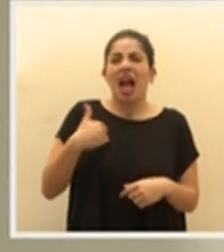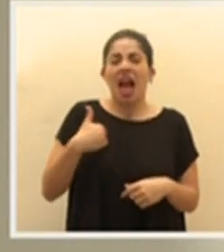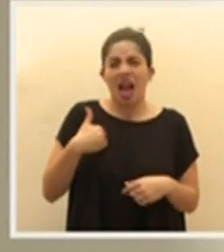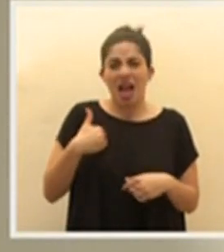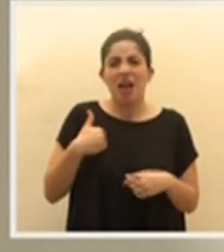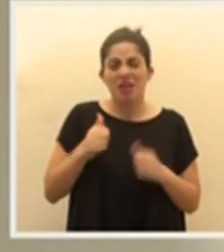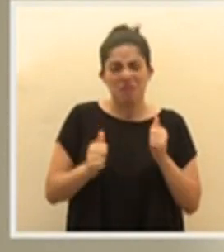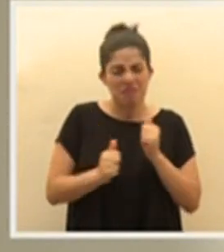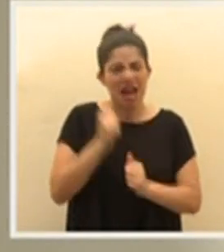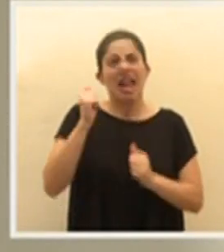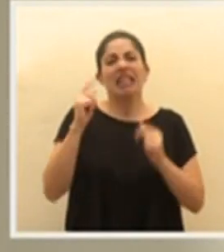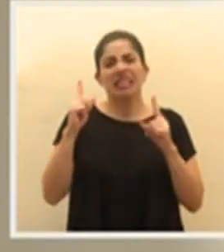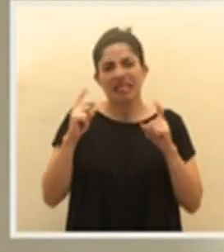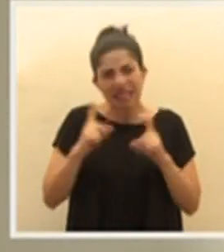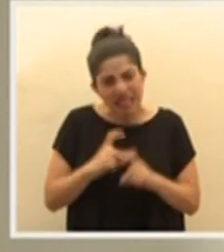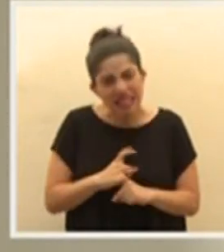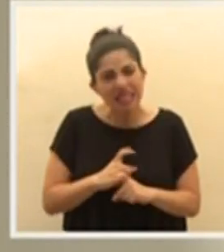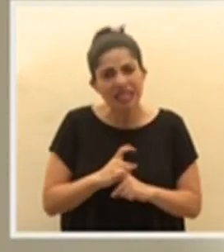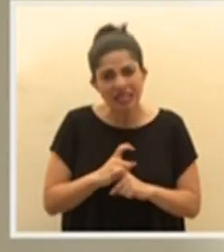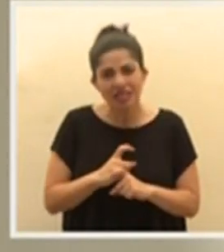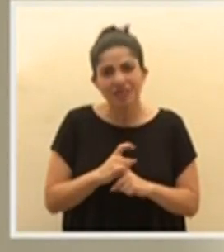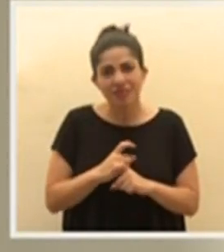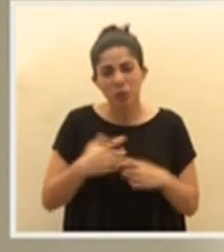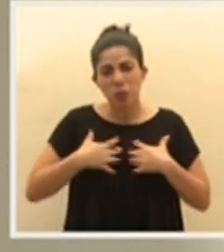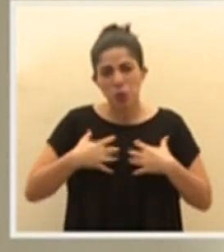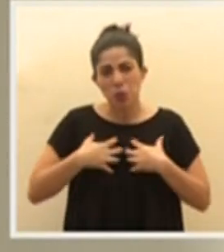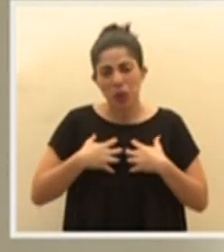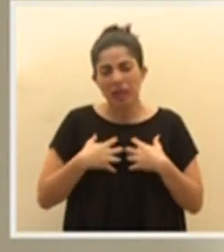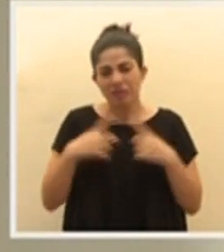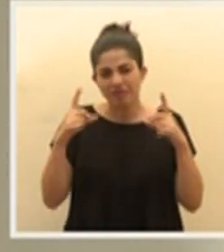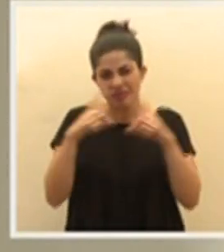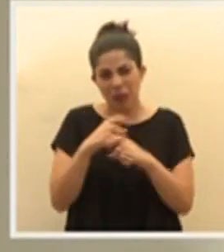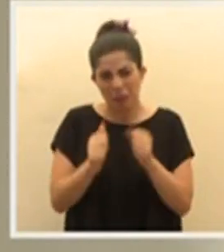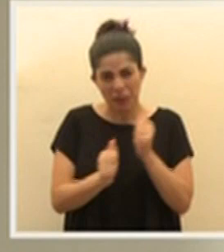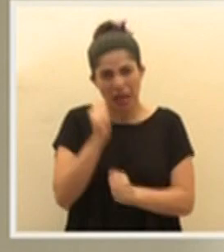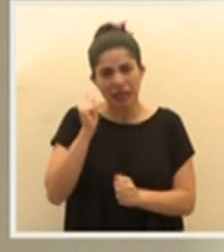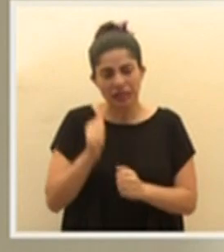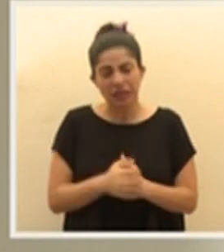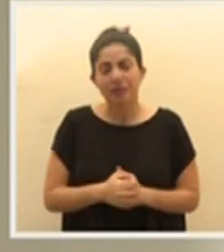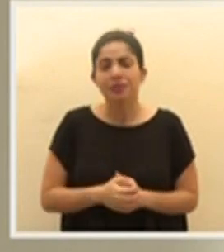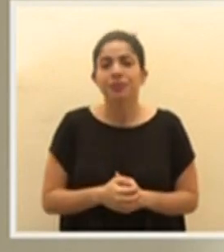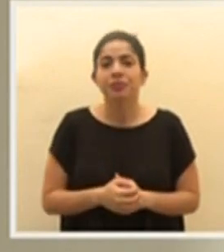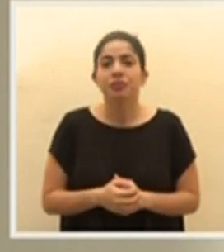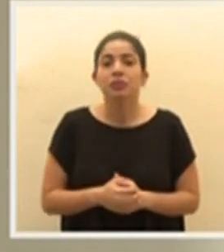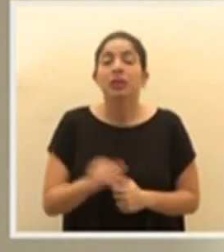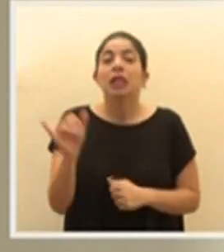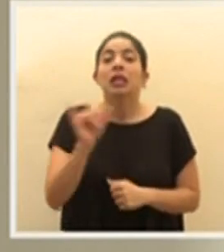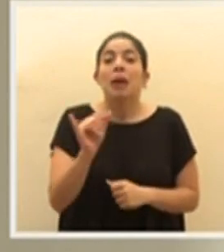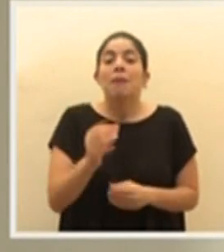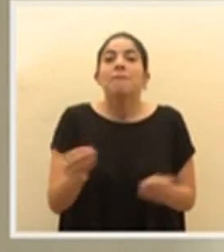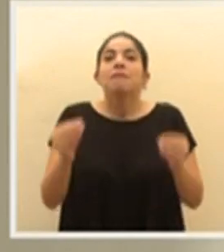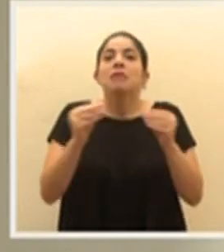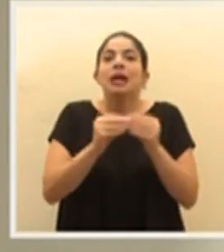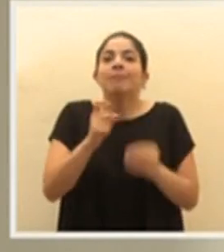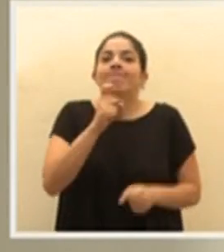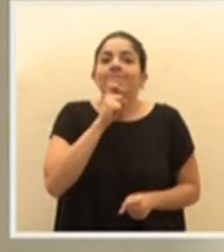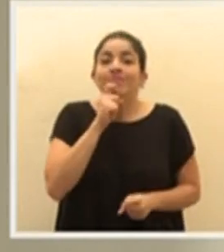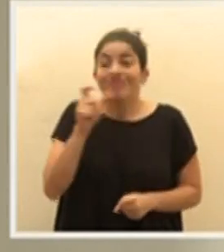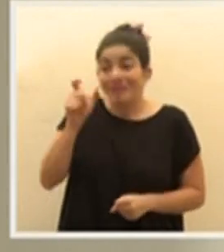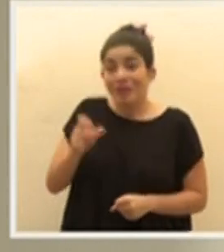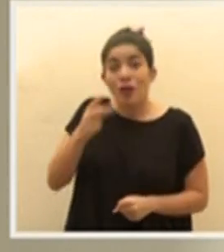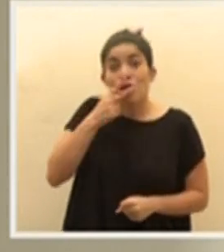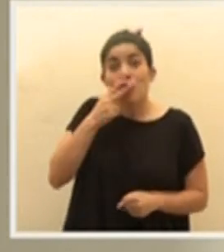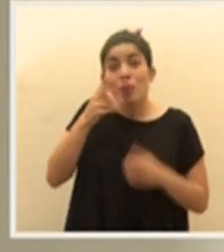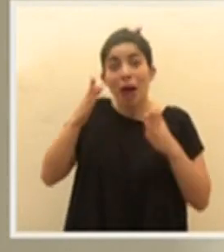mayor complicación pulmonar. También hay una mayor dificultad de los fumadores